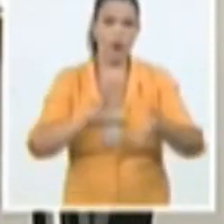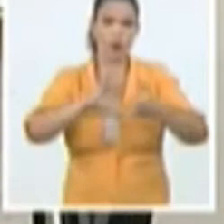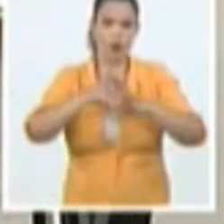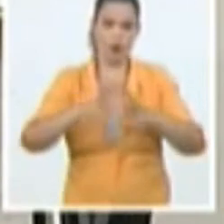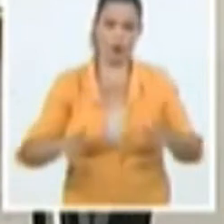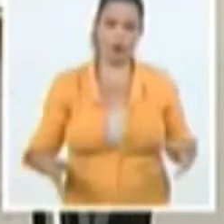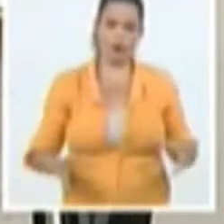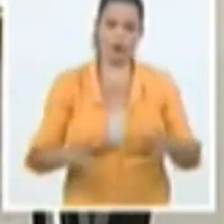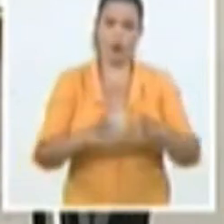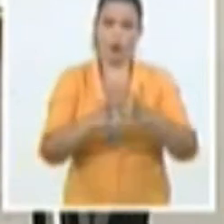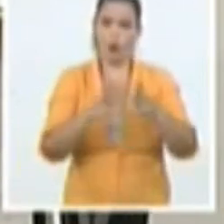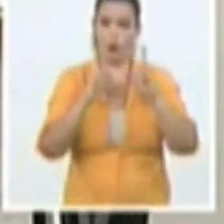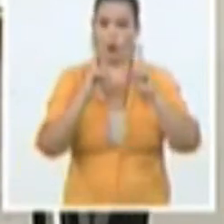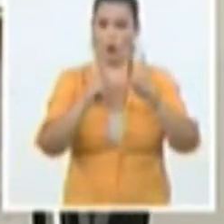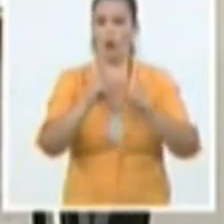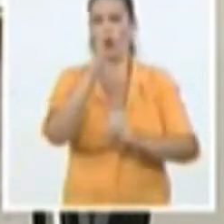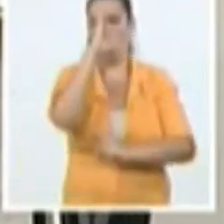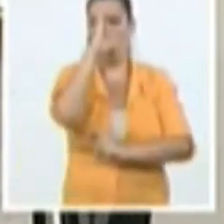odio en Miami.